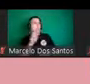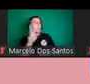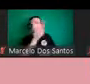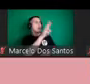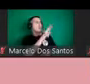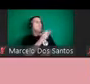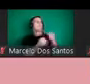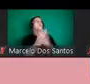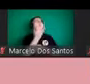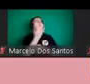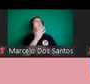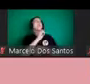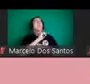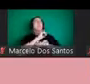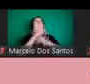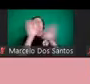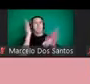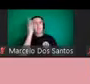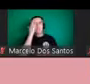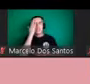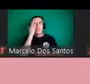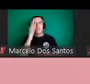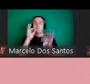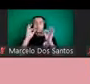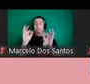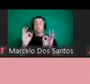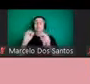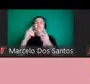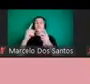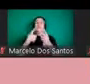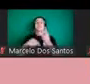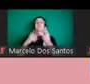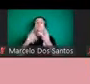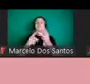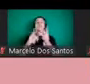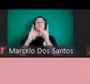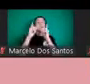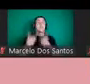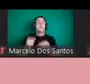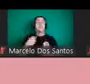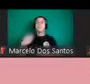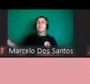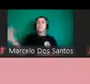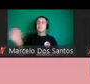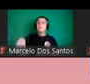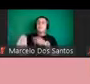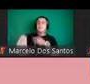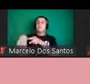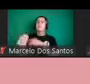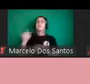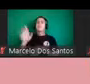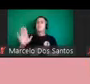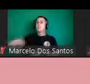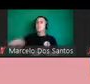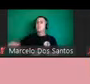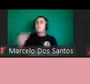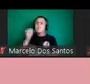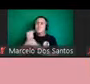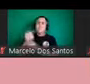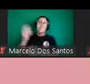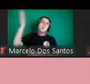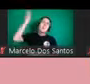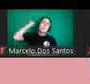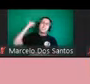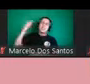el puesto, ¿verdad? Sus implicancias, el ver si habrán cambios. A lo mejor hicimos un cambio en